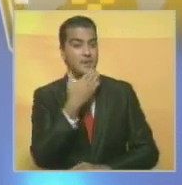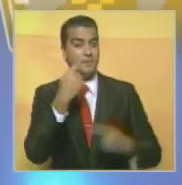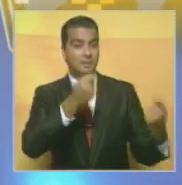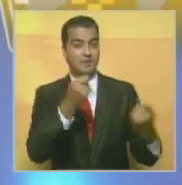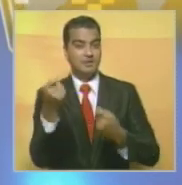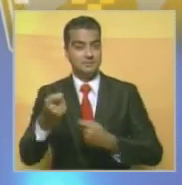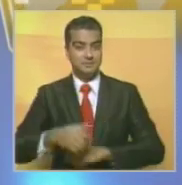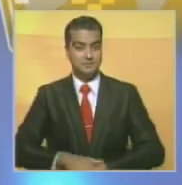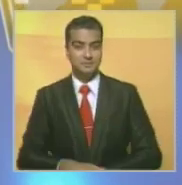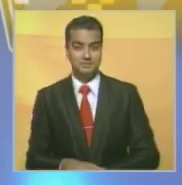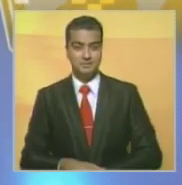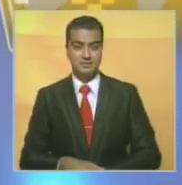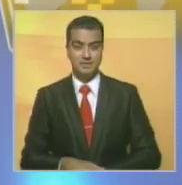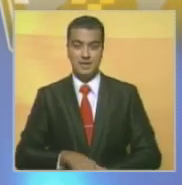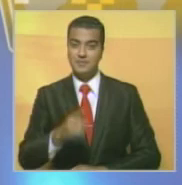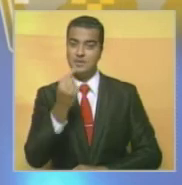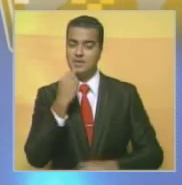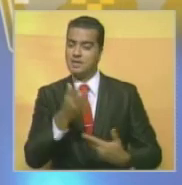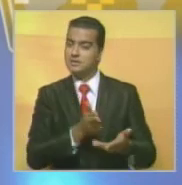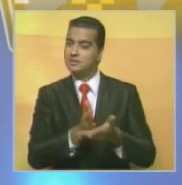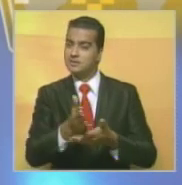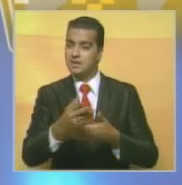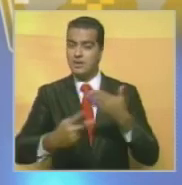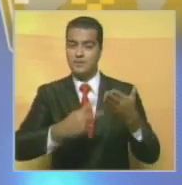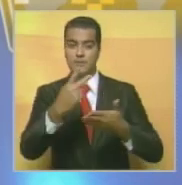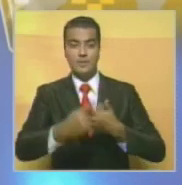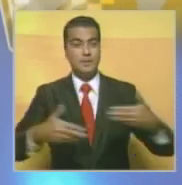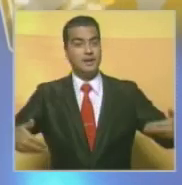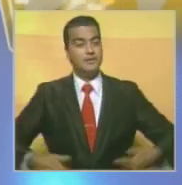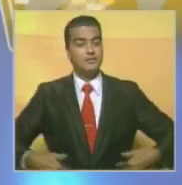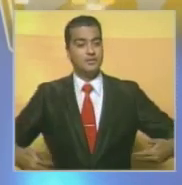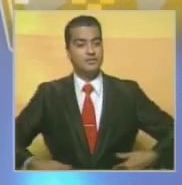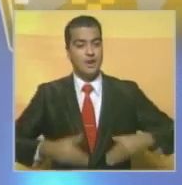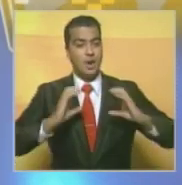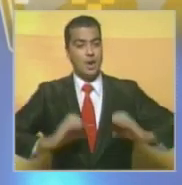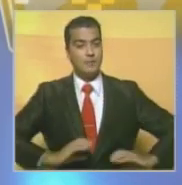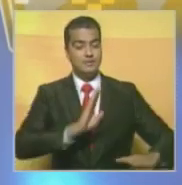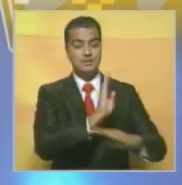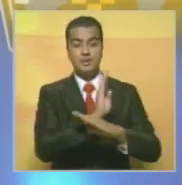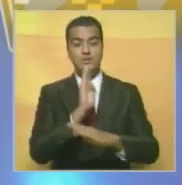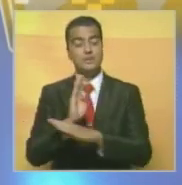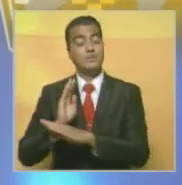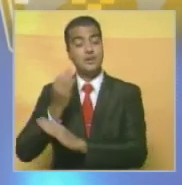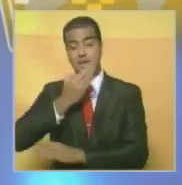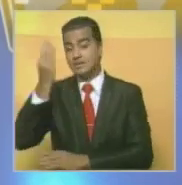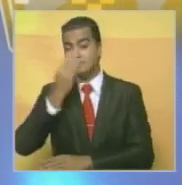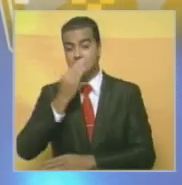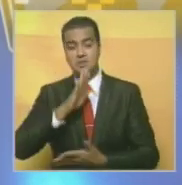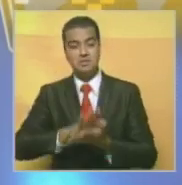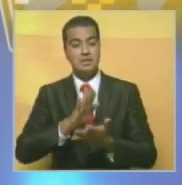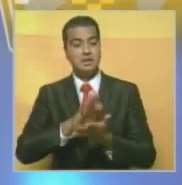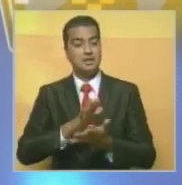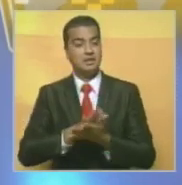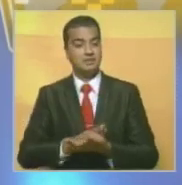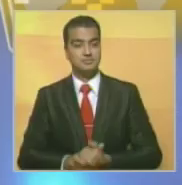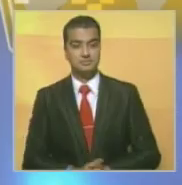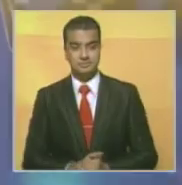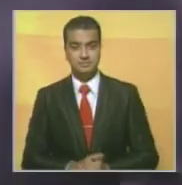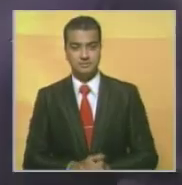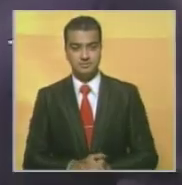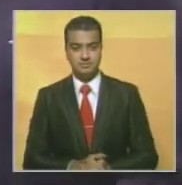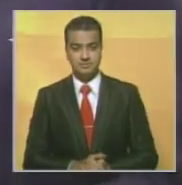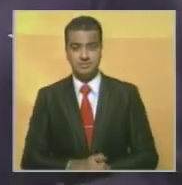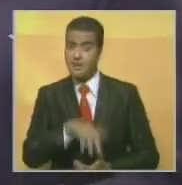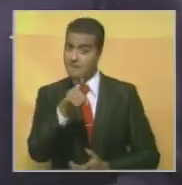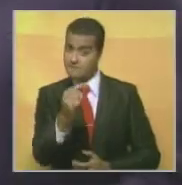del país. Destacó que siguen los programas para reforzar el cuerpo de seguridad y garantizar la tranquilidad a los vecinos.